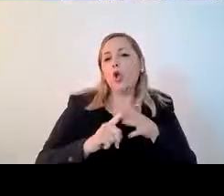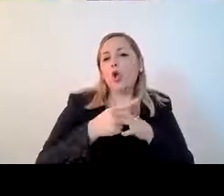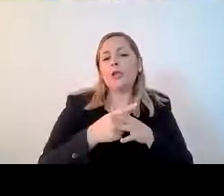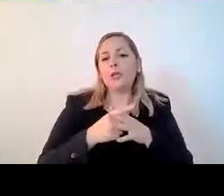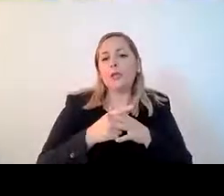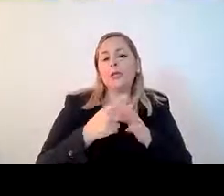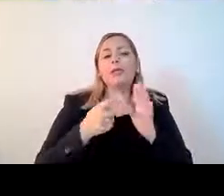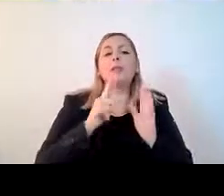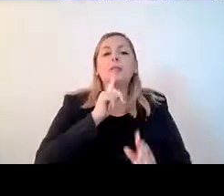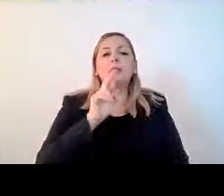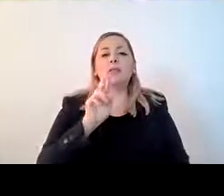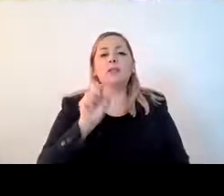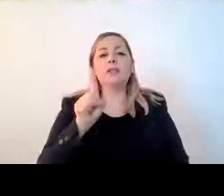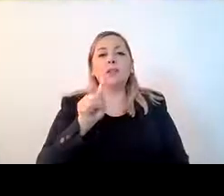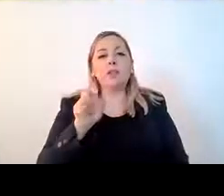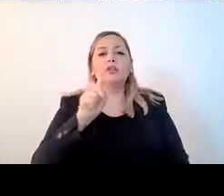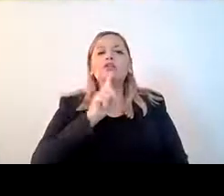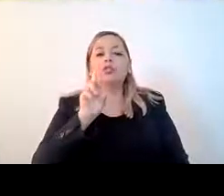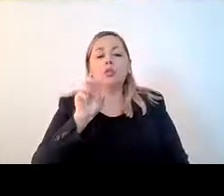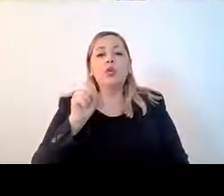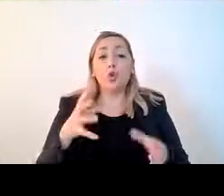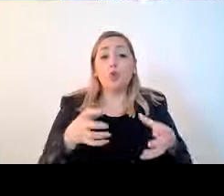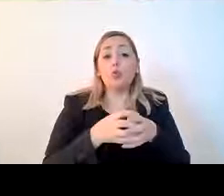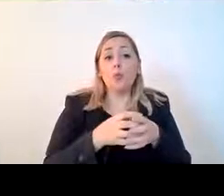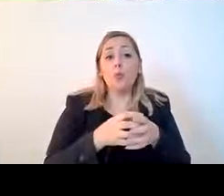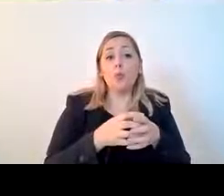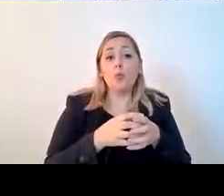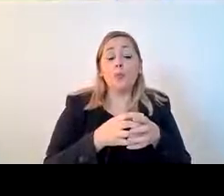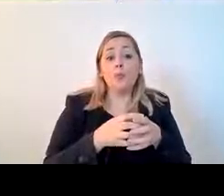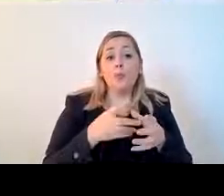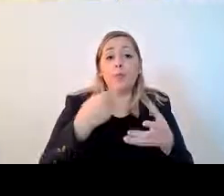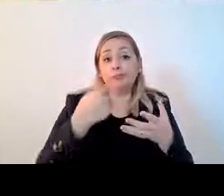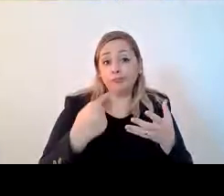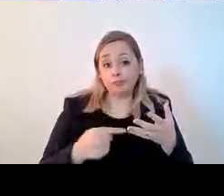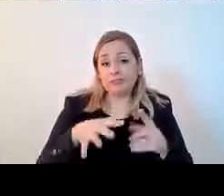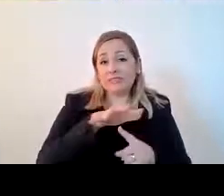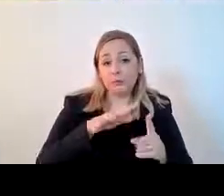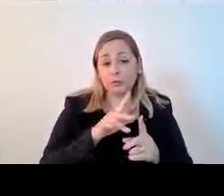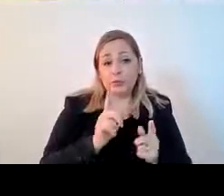trastorno. Habría un conjunto de factores de riesgo. Se describen